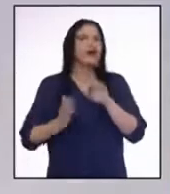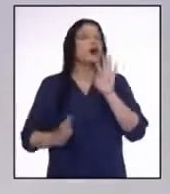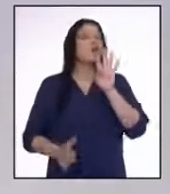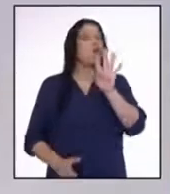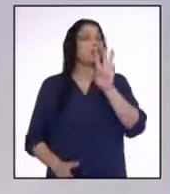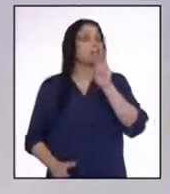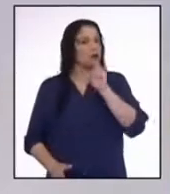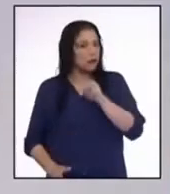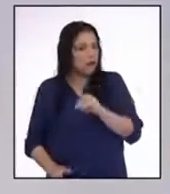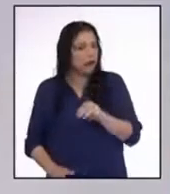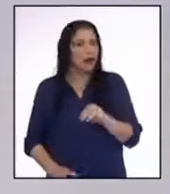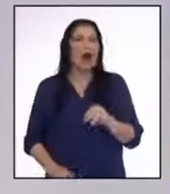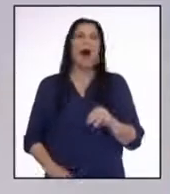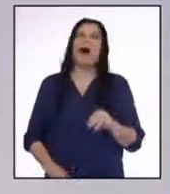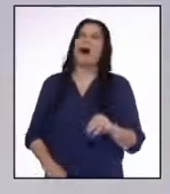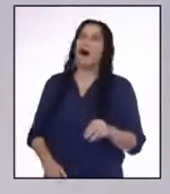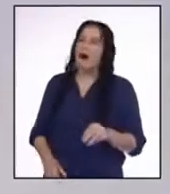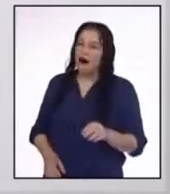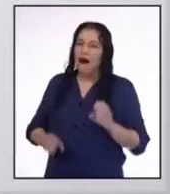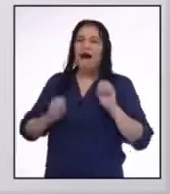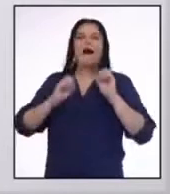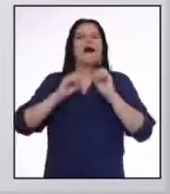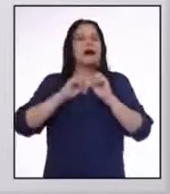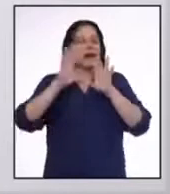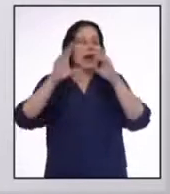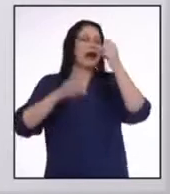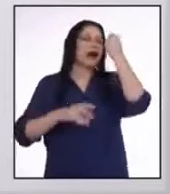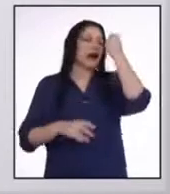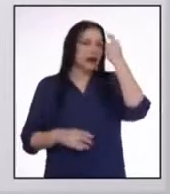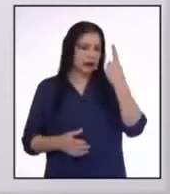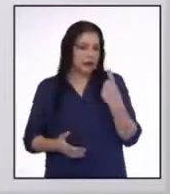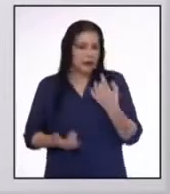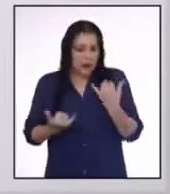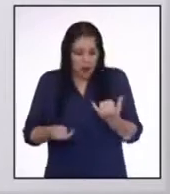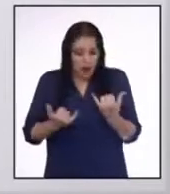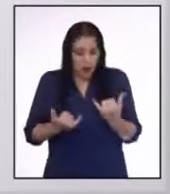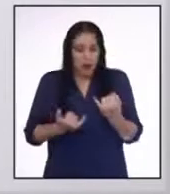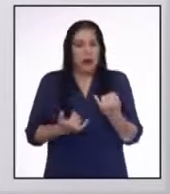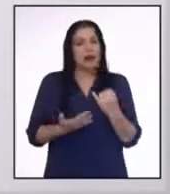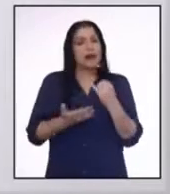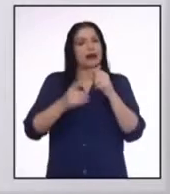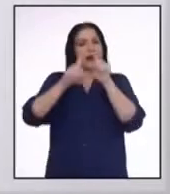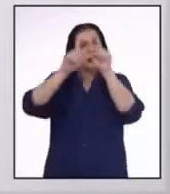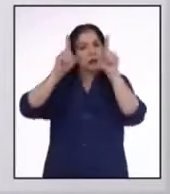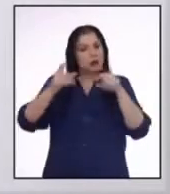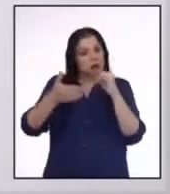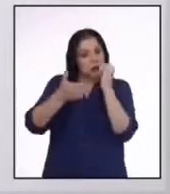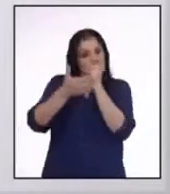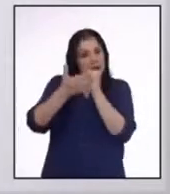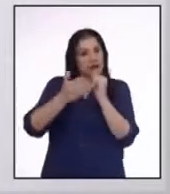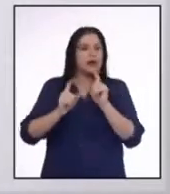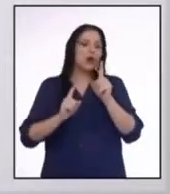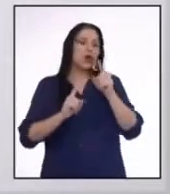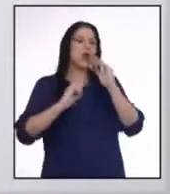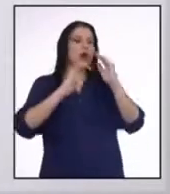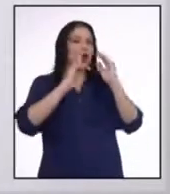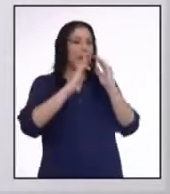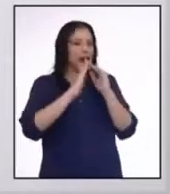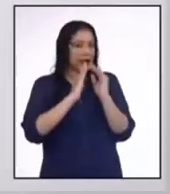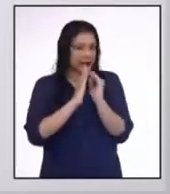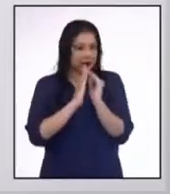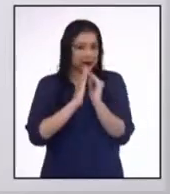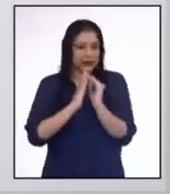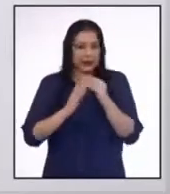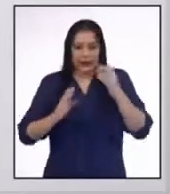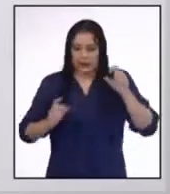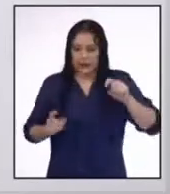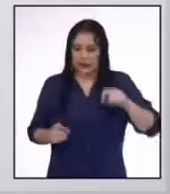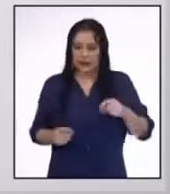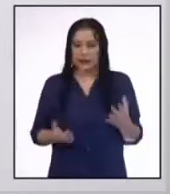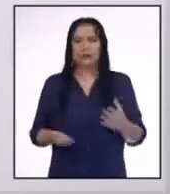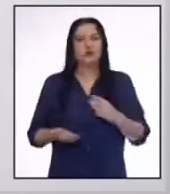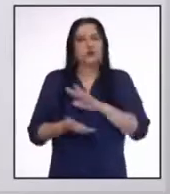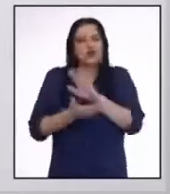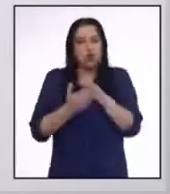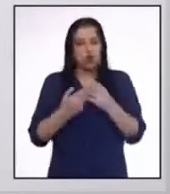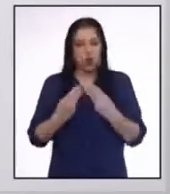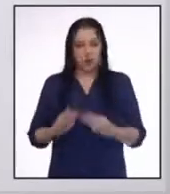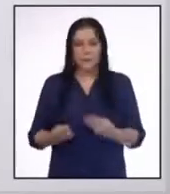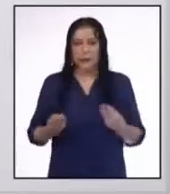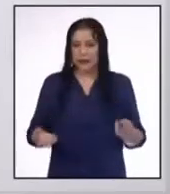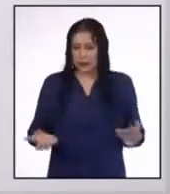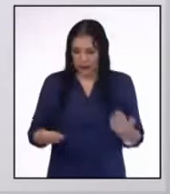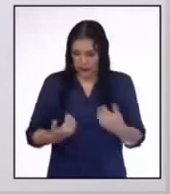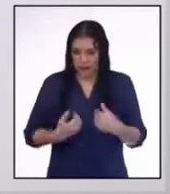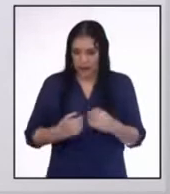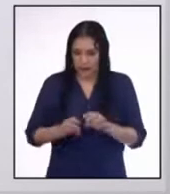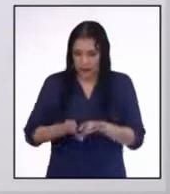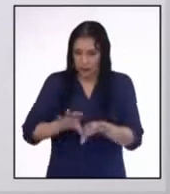metros. Nos queda clarísimo. Ahora procederemos a dibujar el plano de una casa. Debemos tener nuestros materiales a la